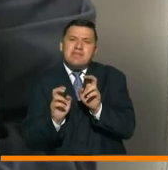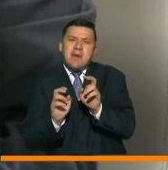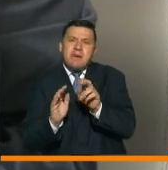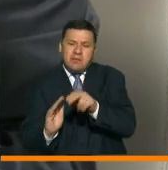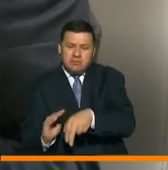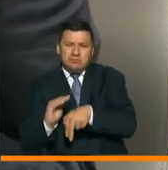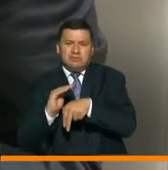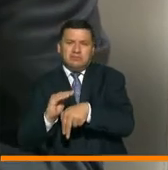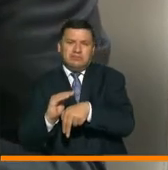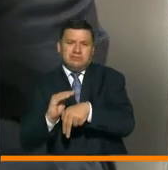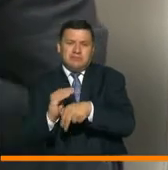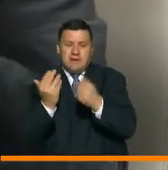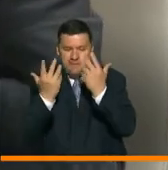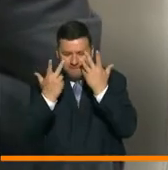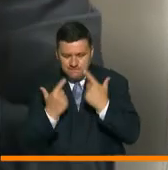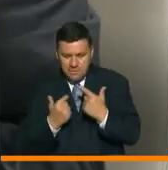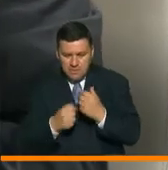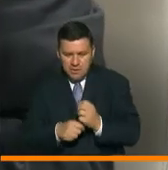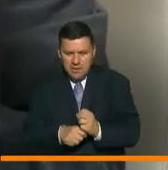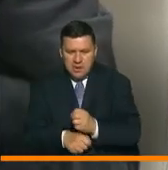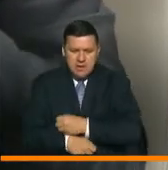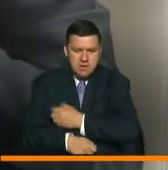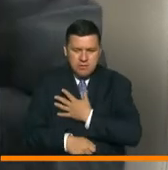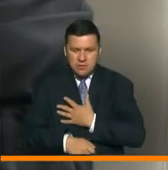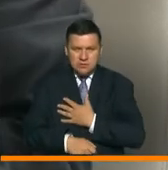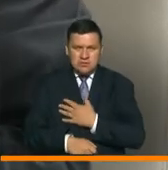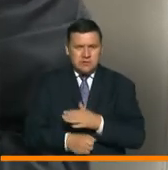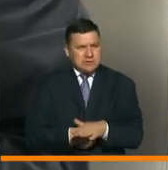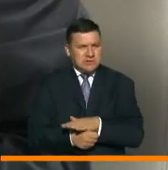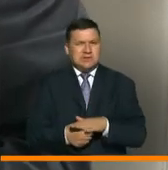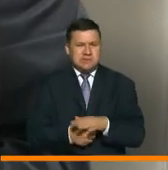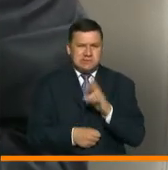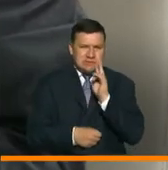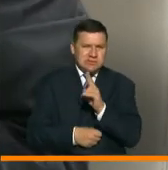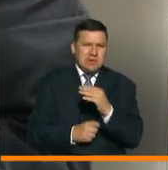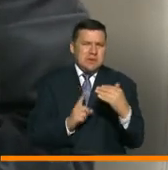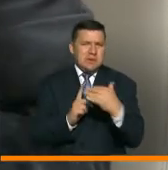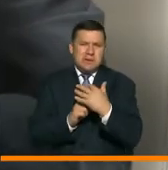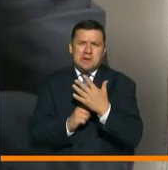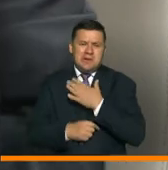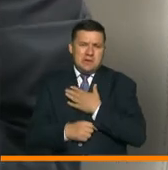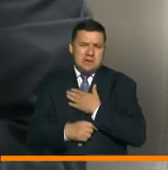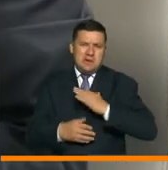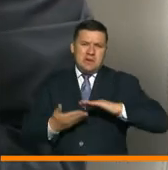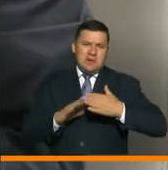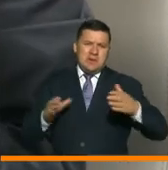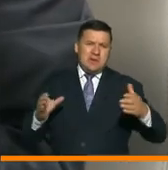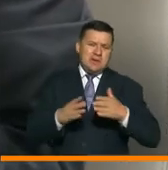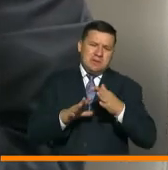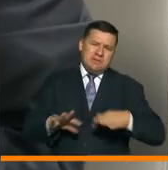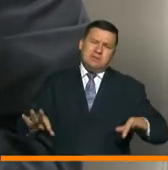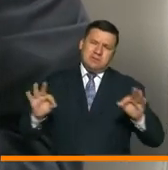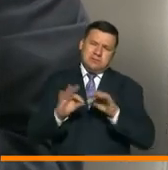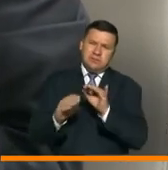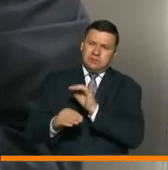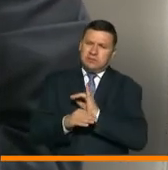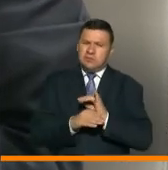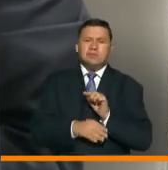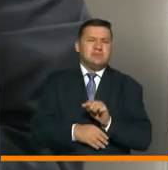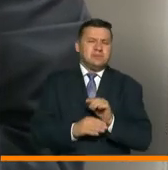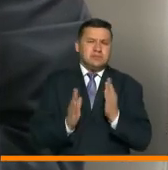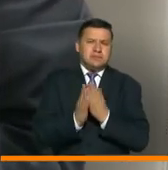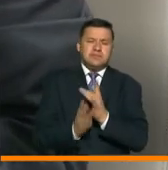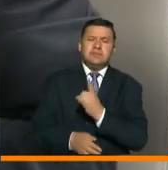bienestar físico y emocional, porque esta situación ha golpeado mucho a la comunidad, y es importante que las instituciones